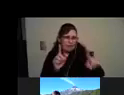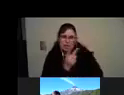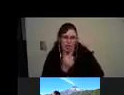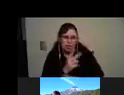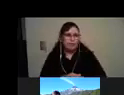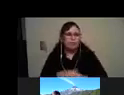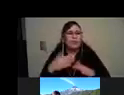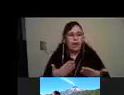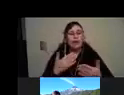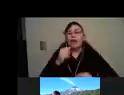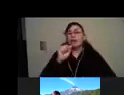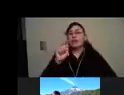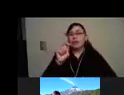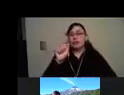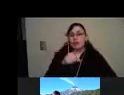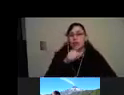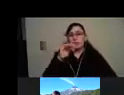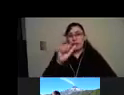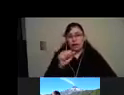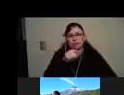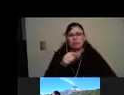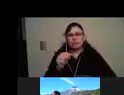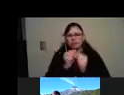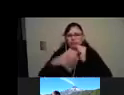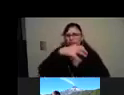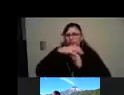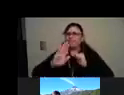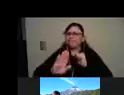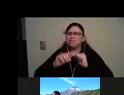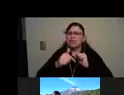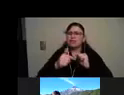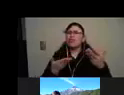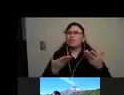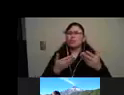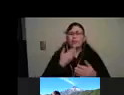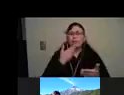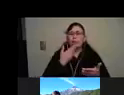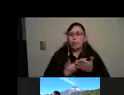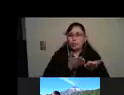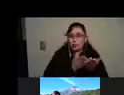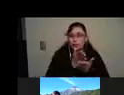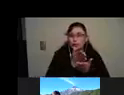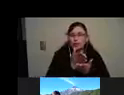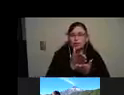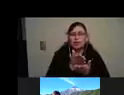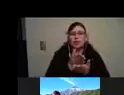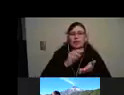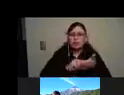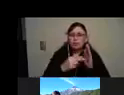Parálisis cerebral de tipo atáxica, que es la parálisis cerebral que se origina como producto de una afección